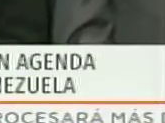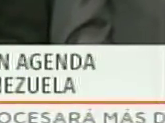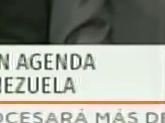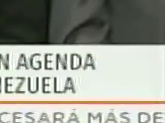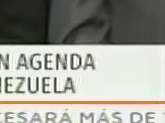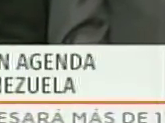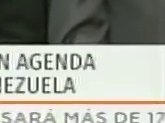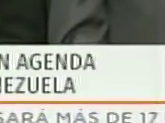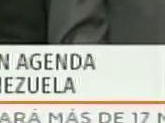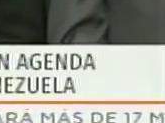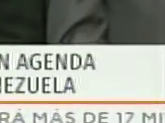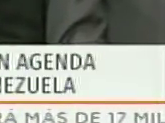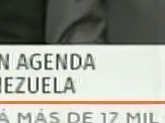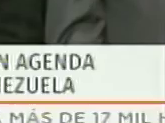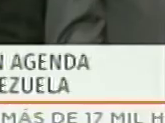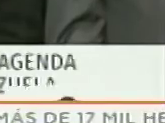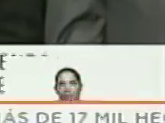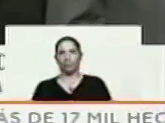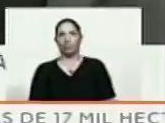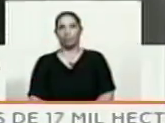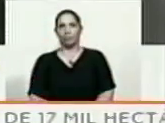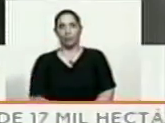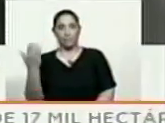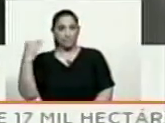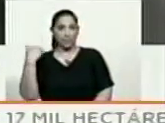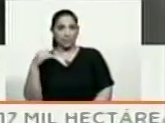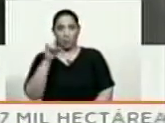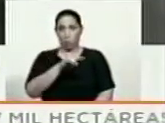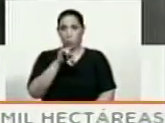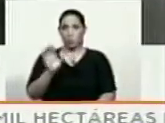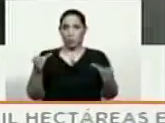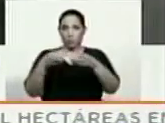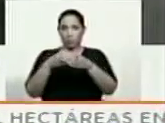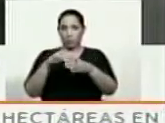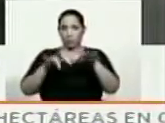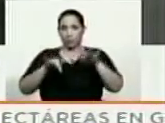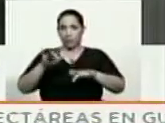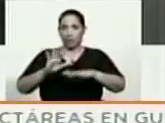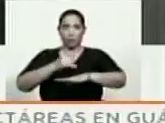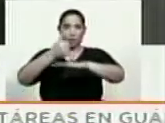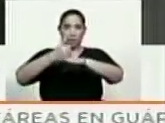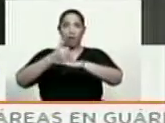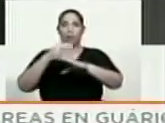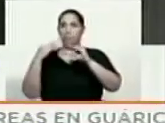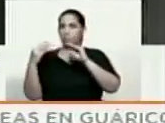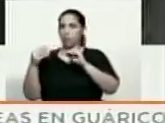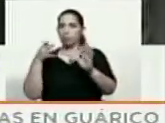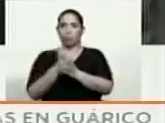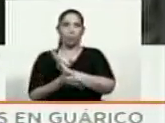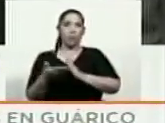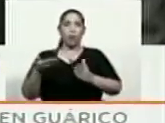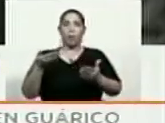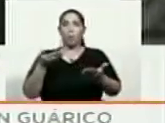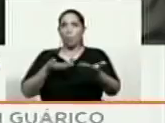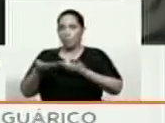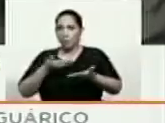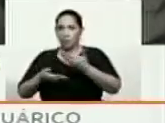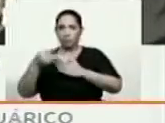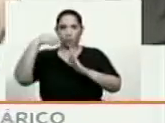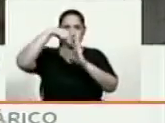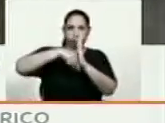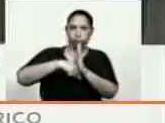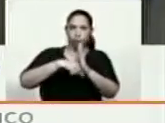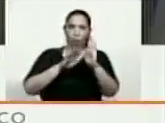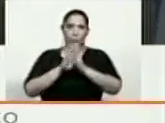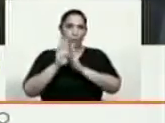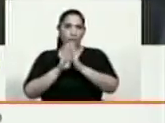el pasado lunes nos reunimos con el secretario general y hablamos de la cooperación, de profundizarla, de aumentarla, y